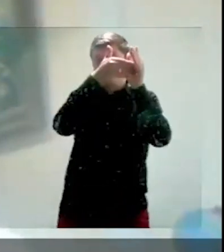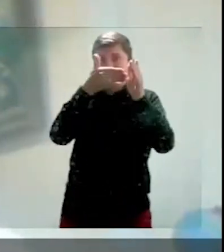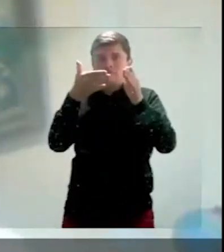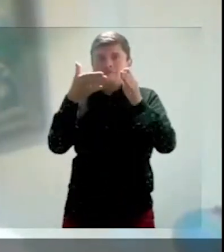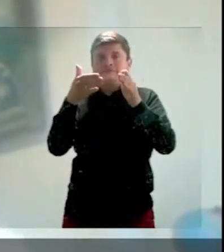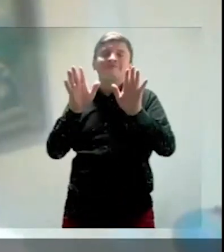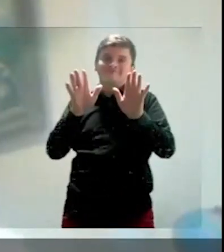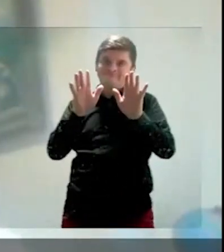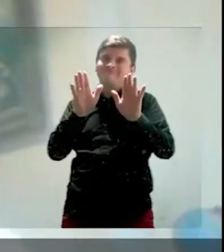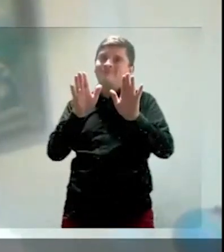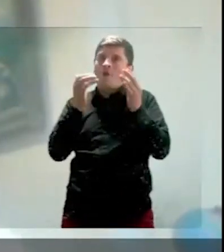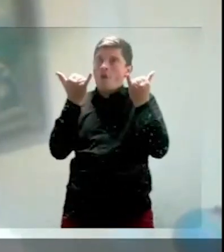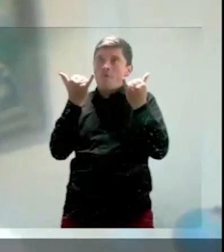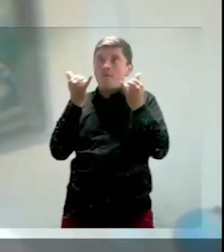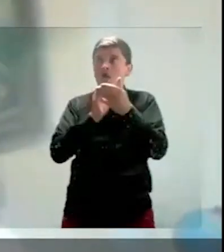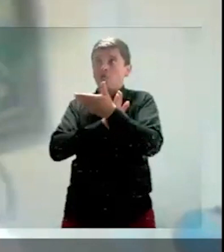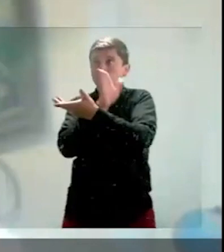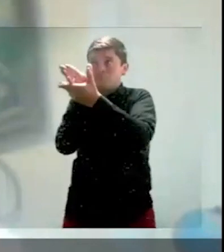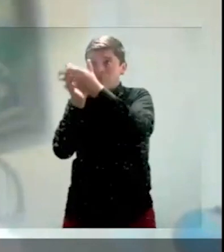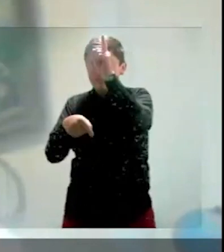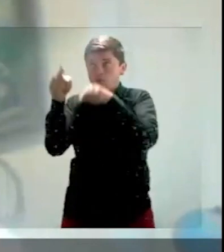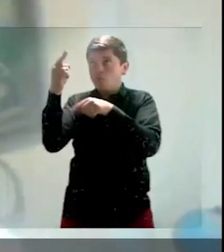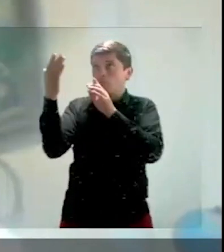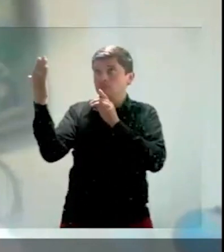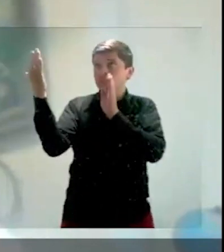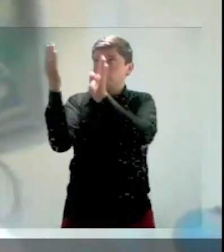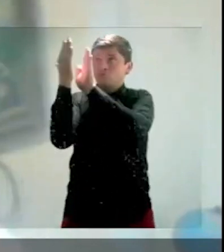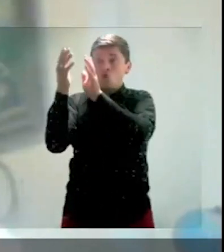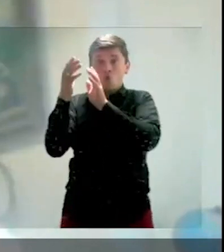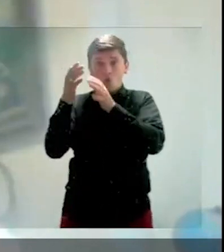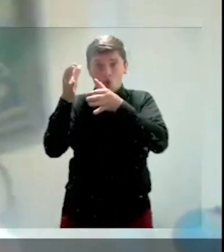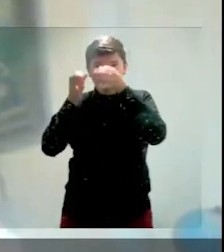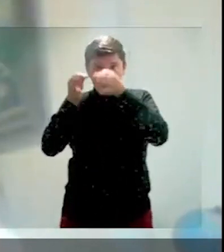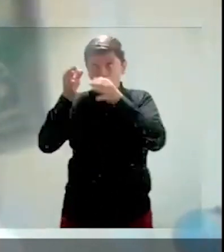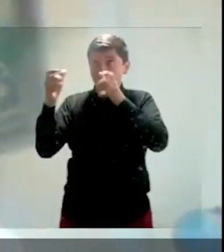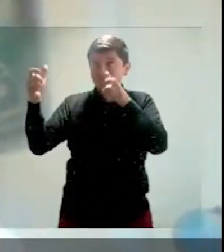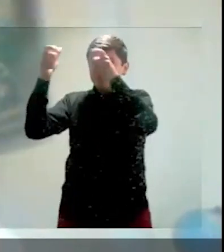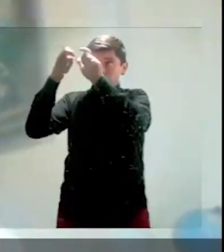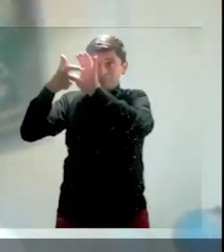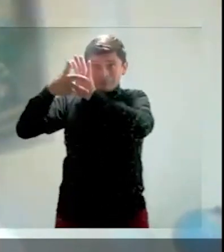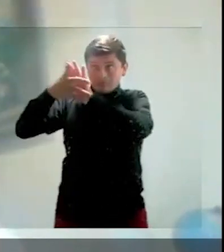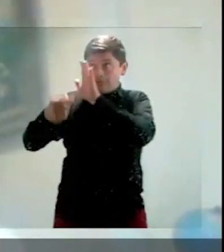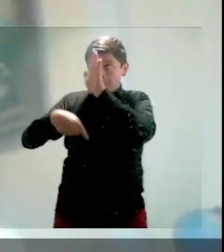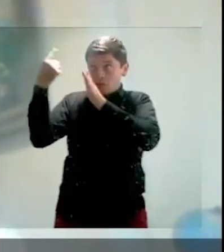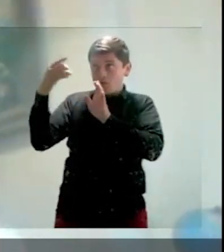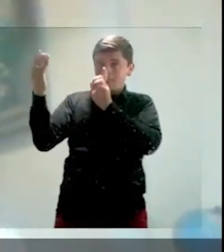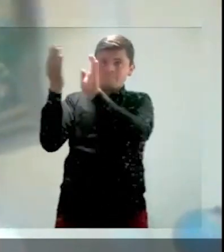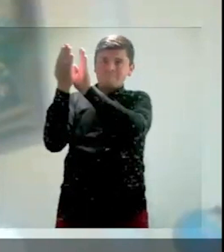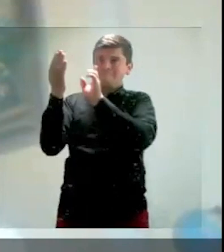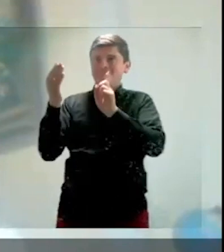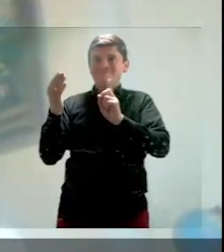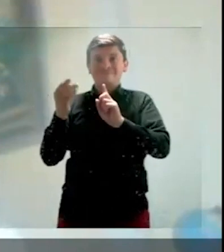causales son muy complejas, son muy, muy difíciles de probar,